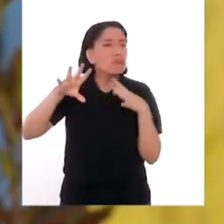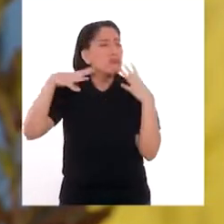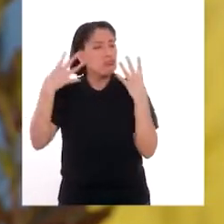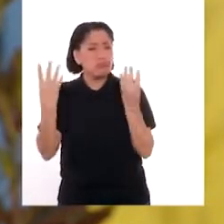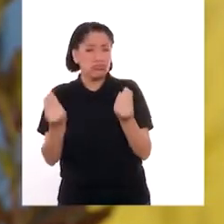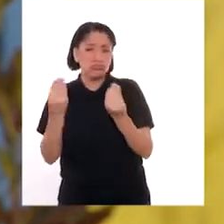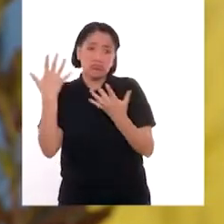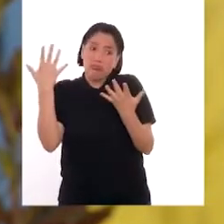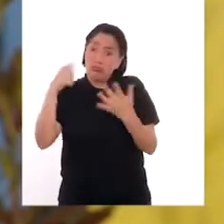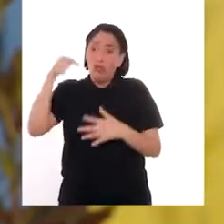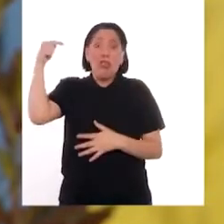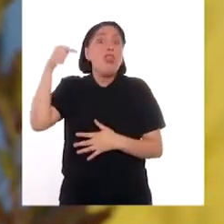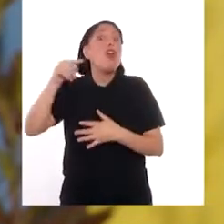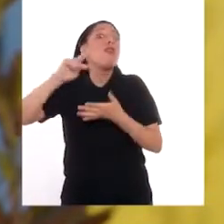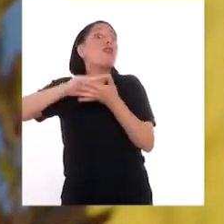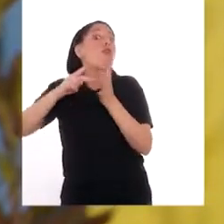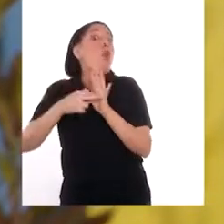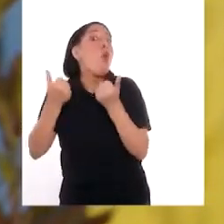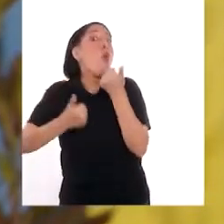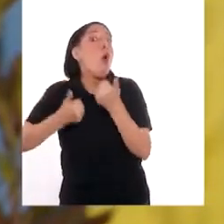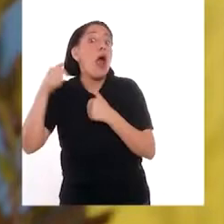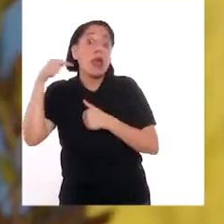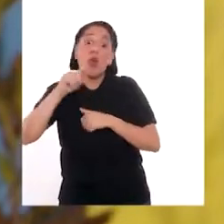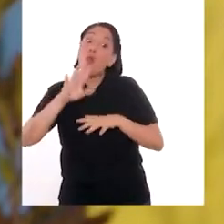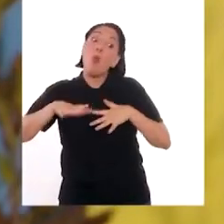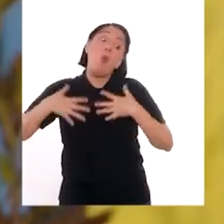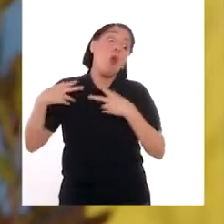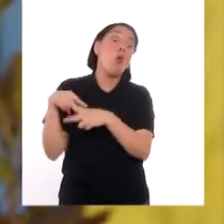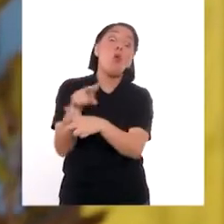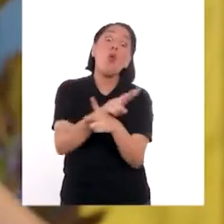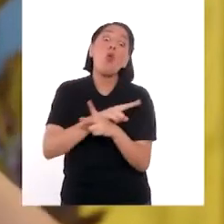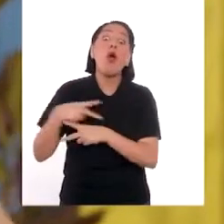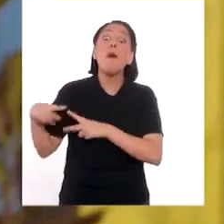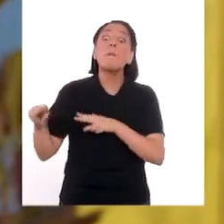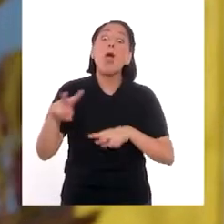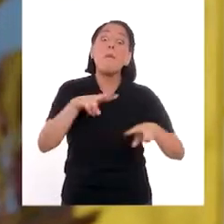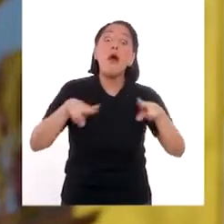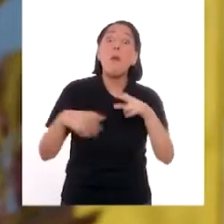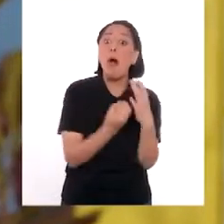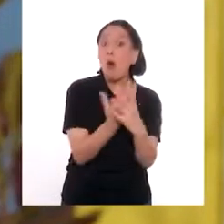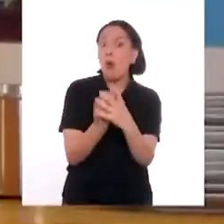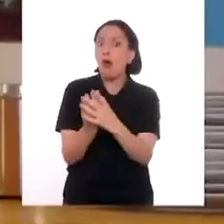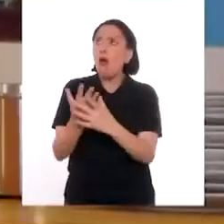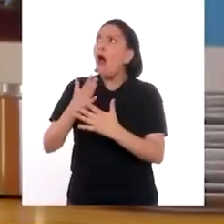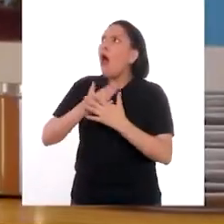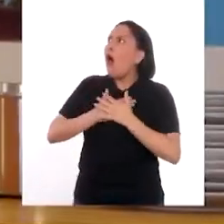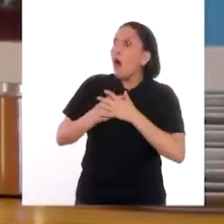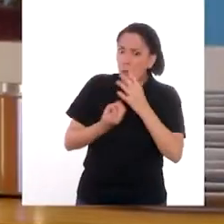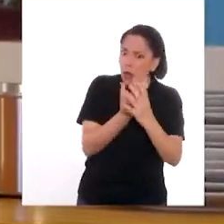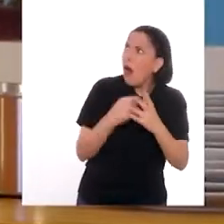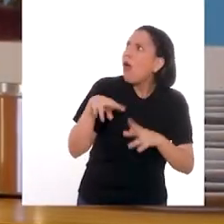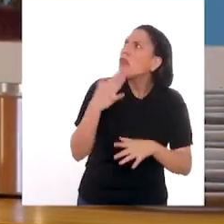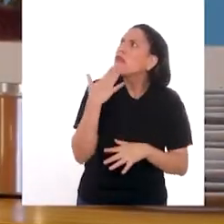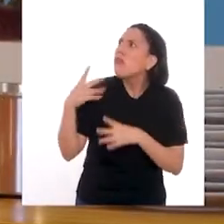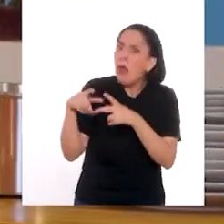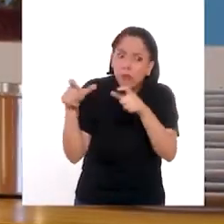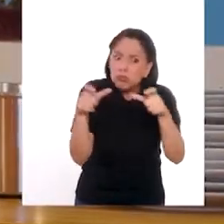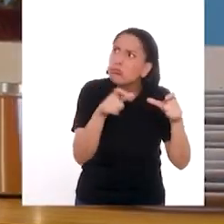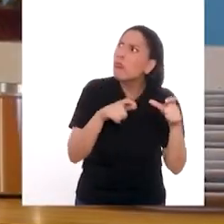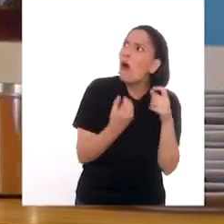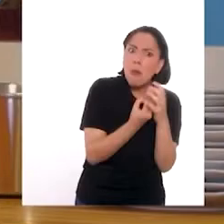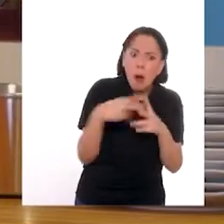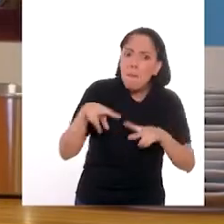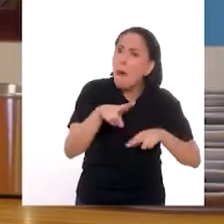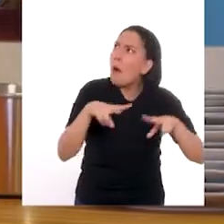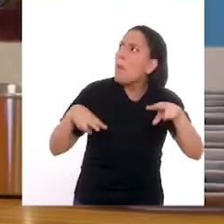cotidianas. Y eso significa que no podemos cuidar el jardín. ¿Y mi jardín? ¿Quién lo